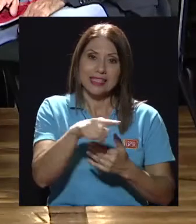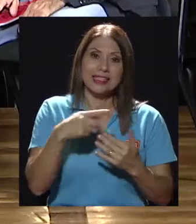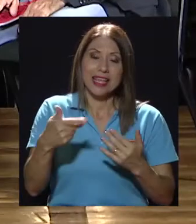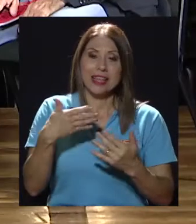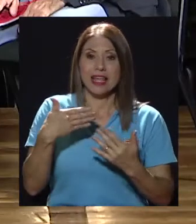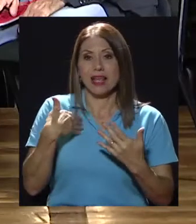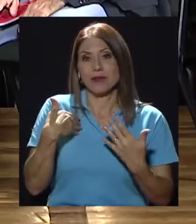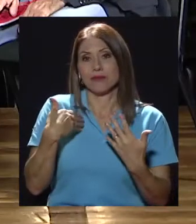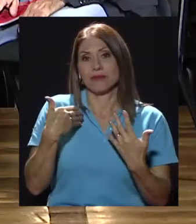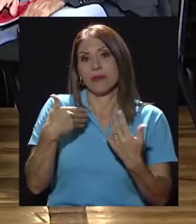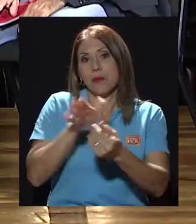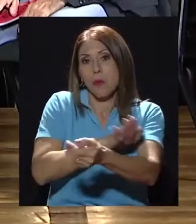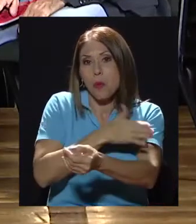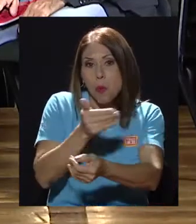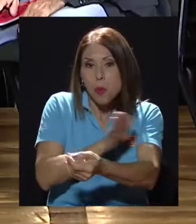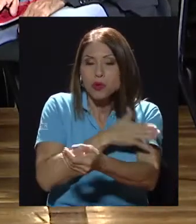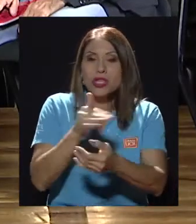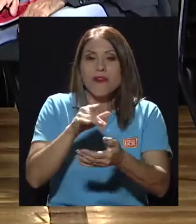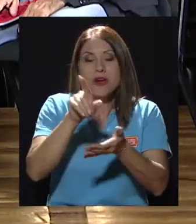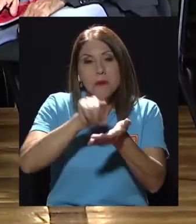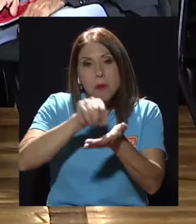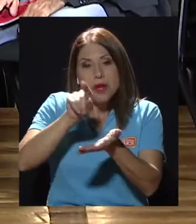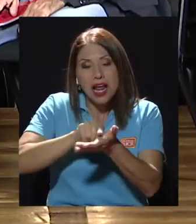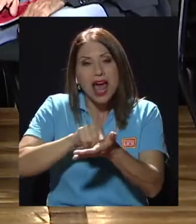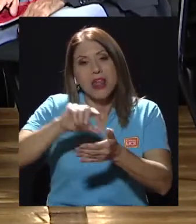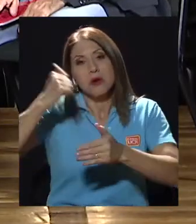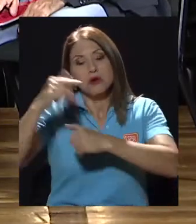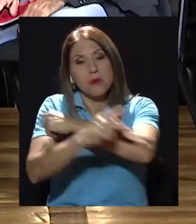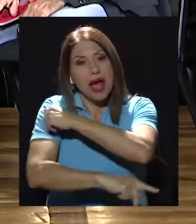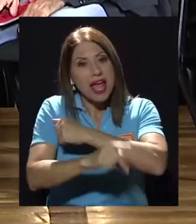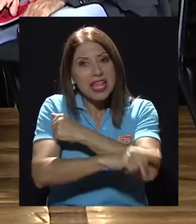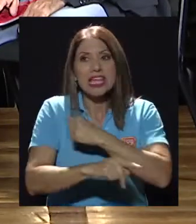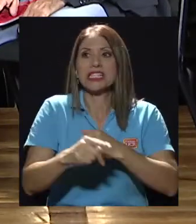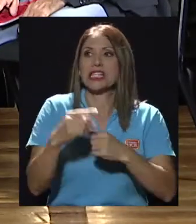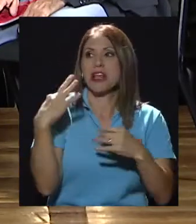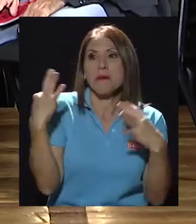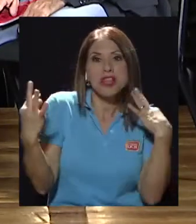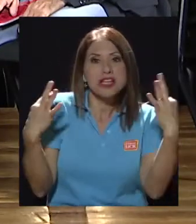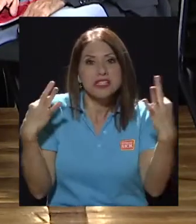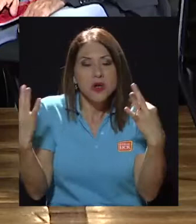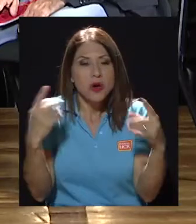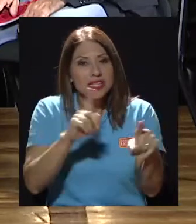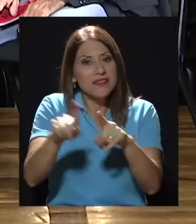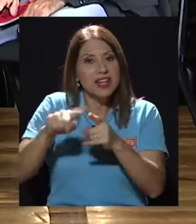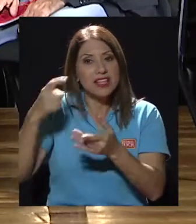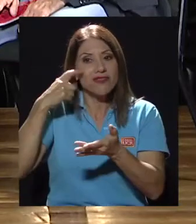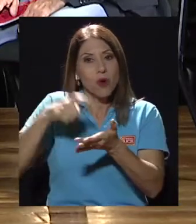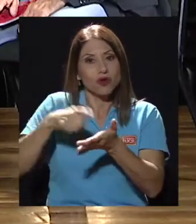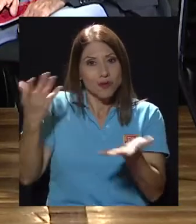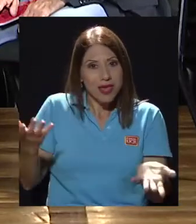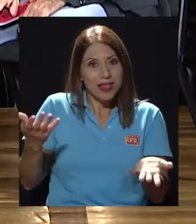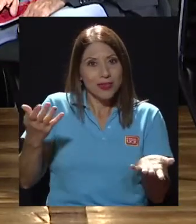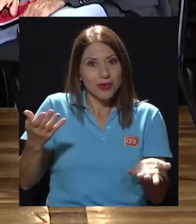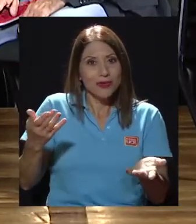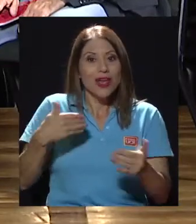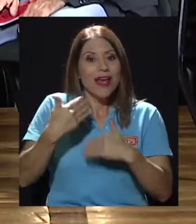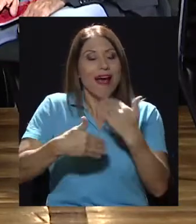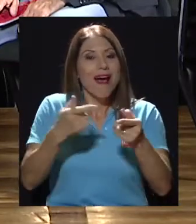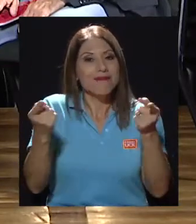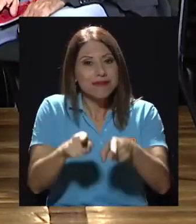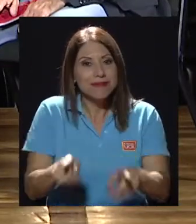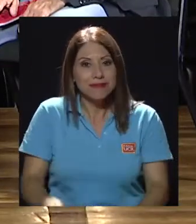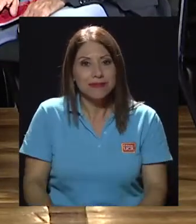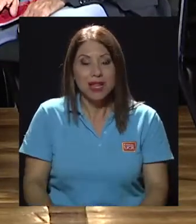publicada en el exterior, me llevó invitaciones, una serie de reconocimientos que si no, no hubieran ocurrido sin eso. Este tipo de oportunidades